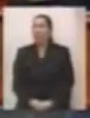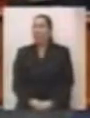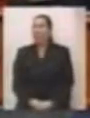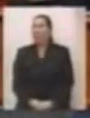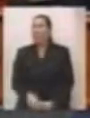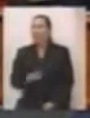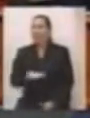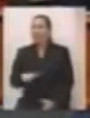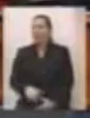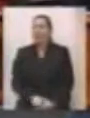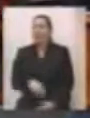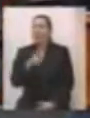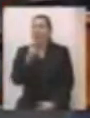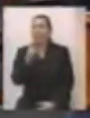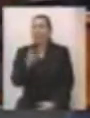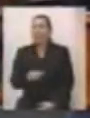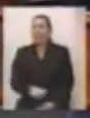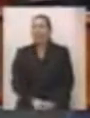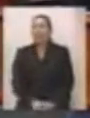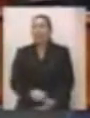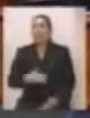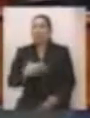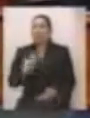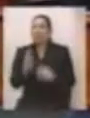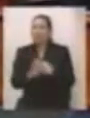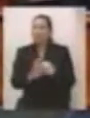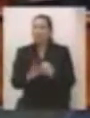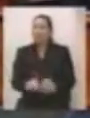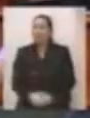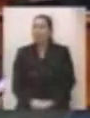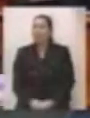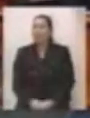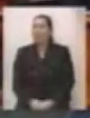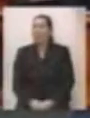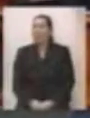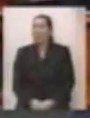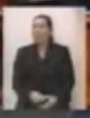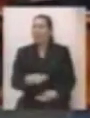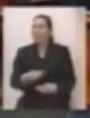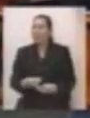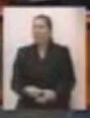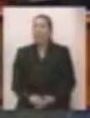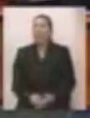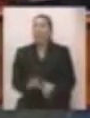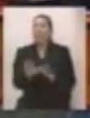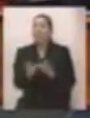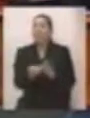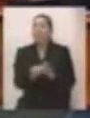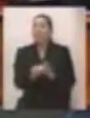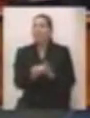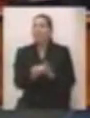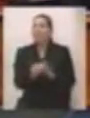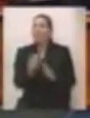que los niños en el Perú, en el país, puedan estar protegidos, como en la mayor parte del mundo, del acceso